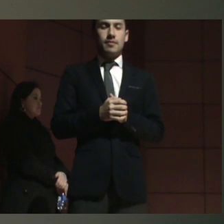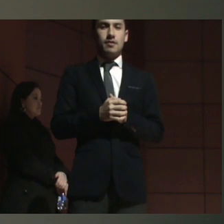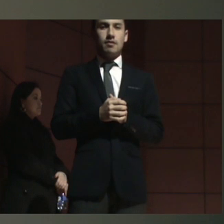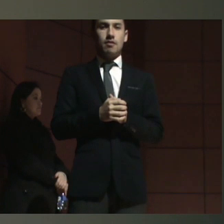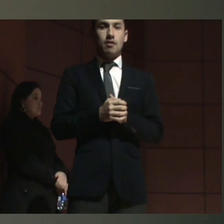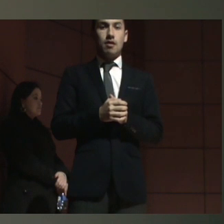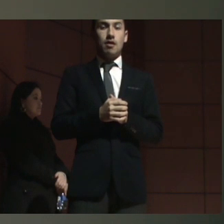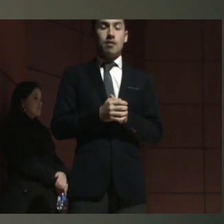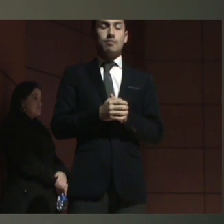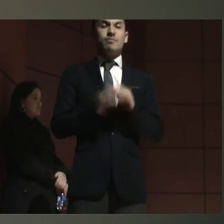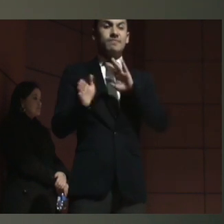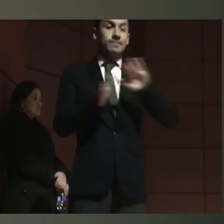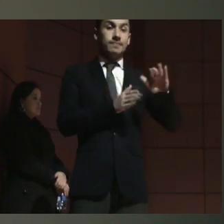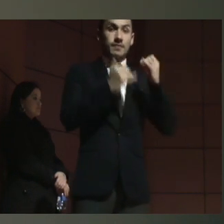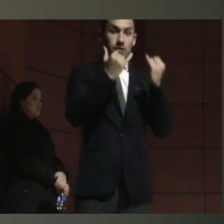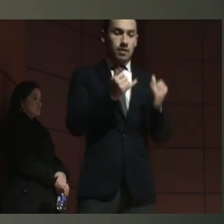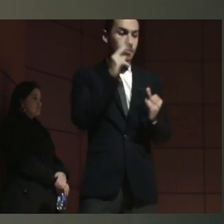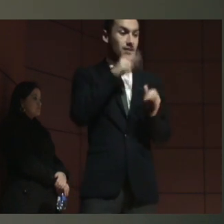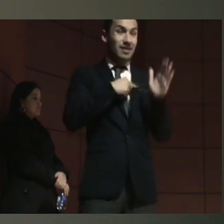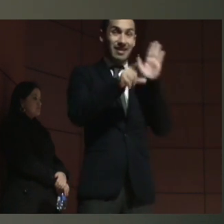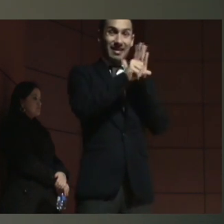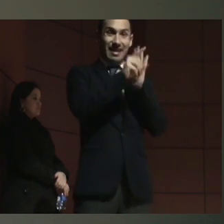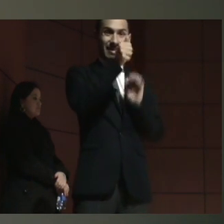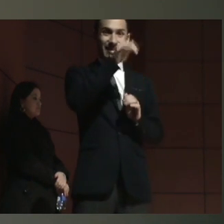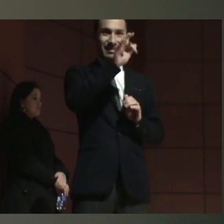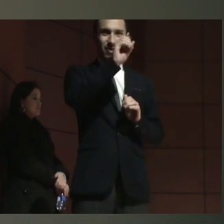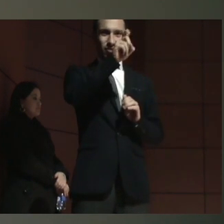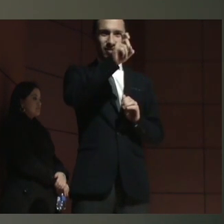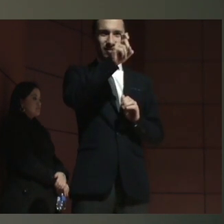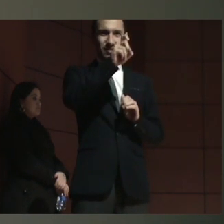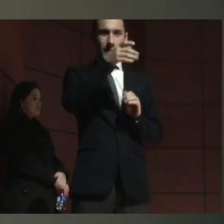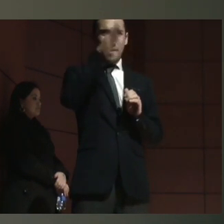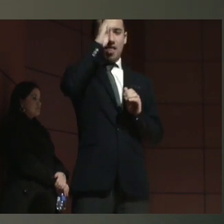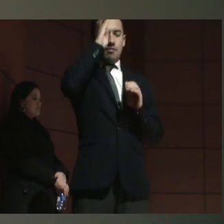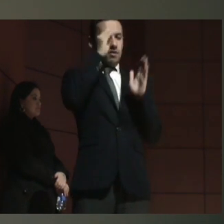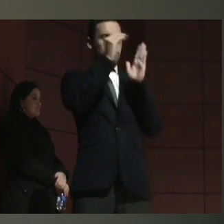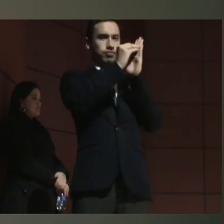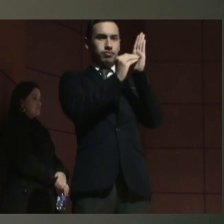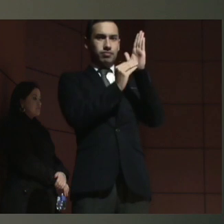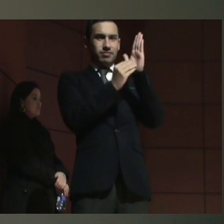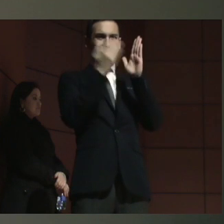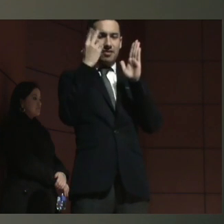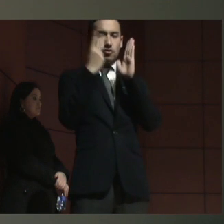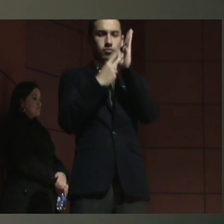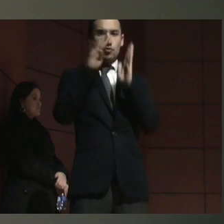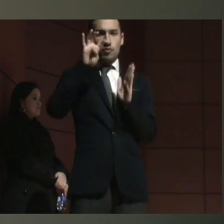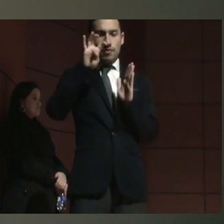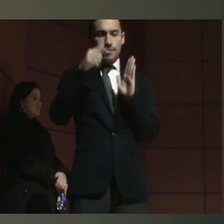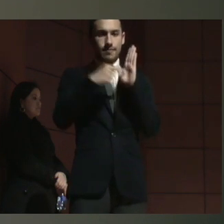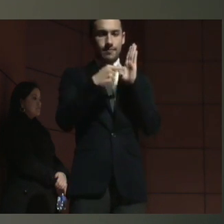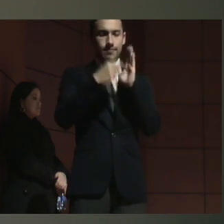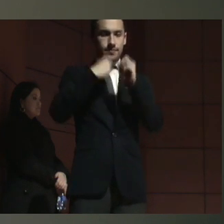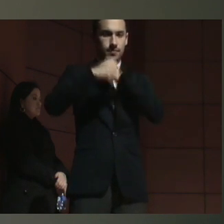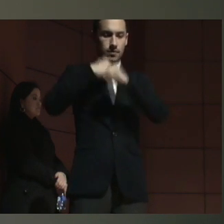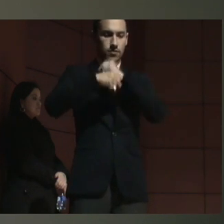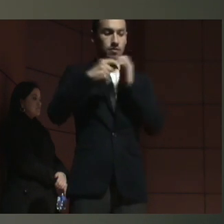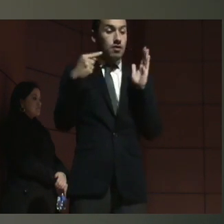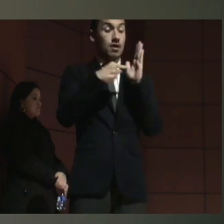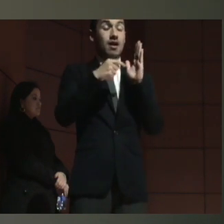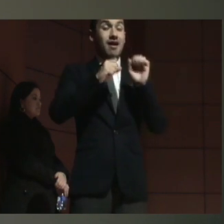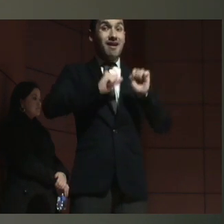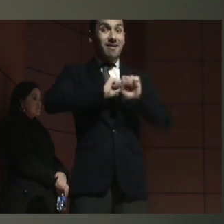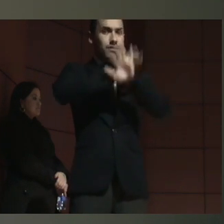mirando el paradigma de la ley 306 del 2009 encontramos como para poder tener